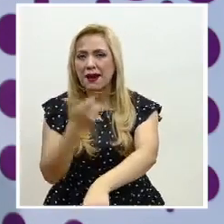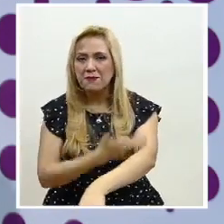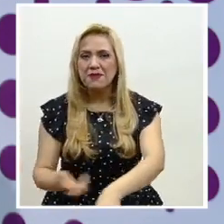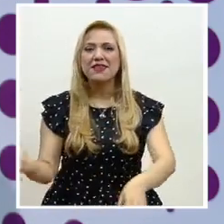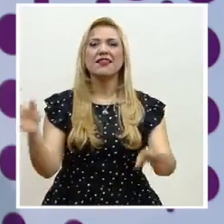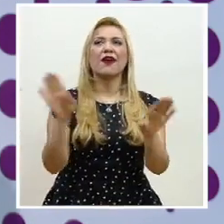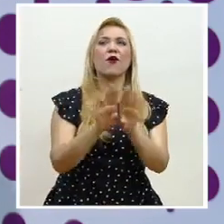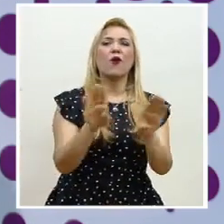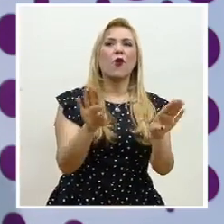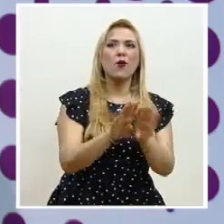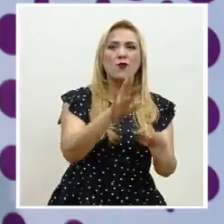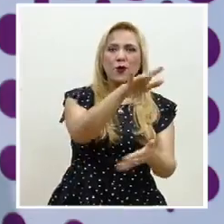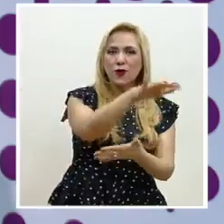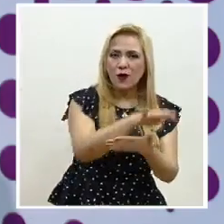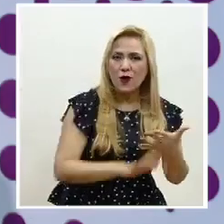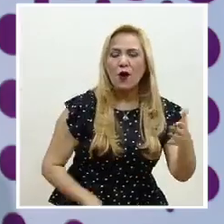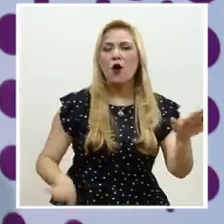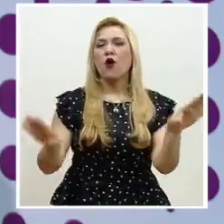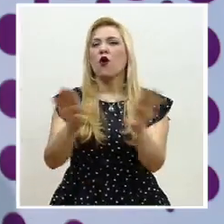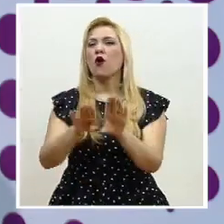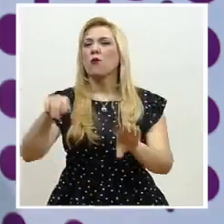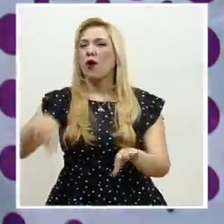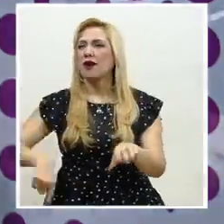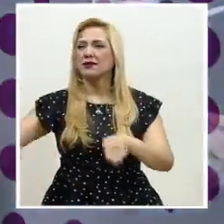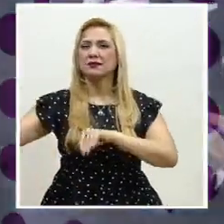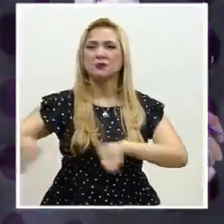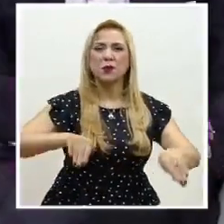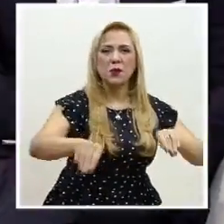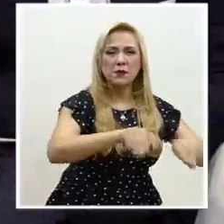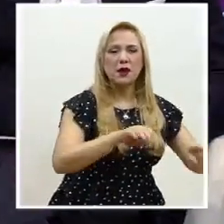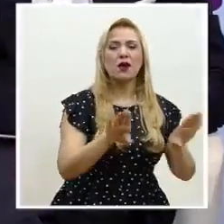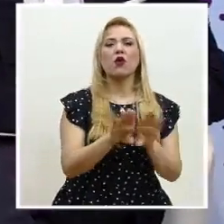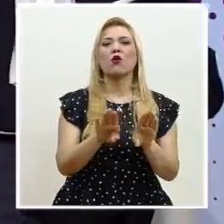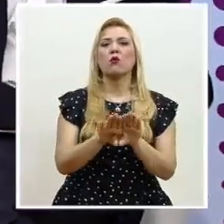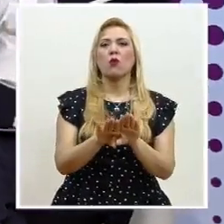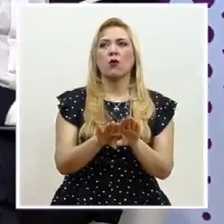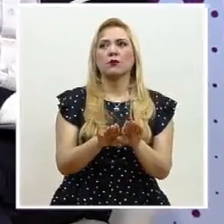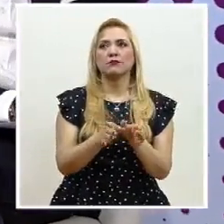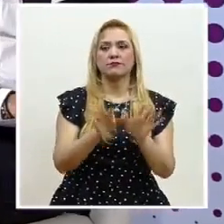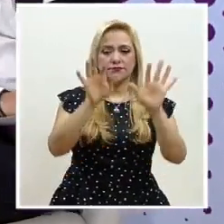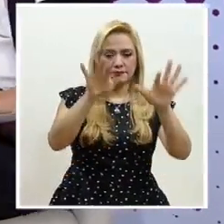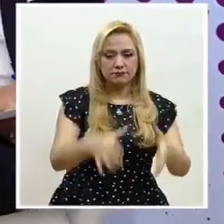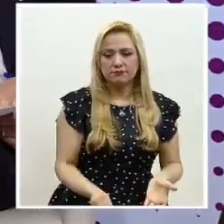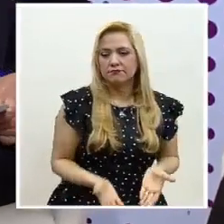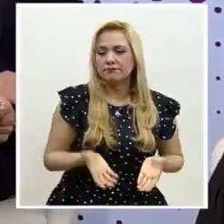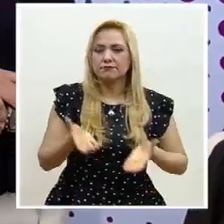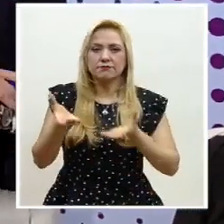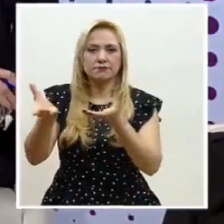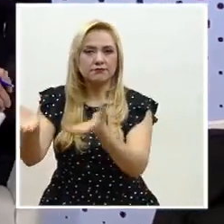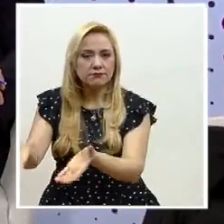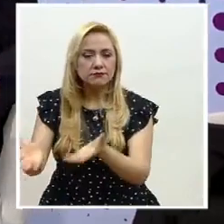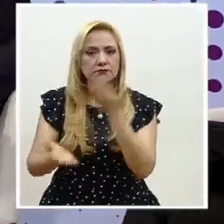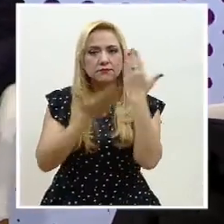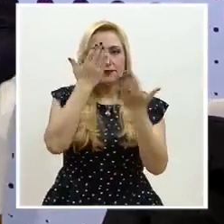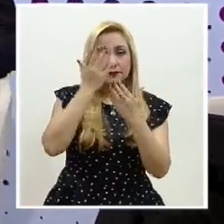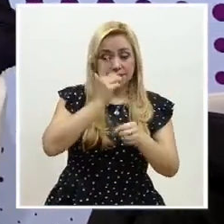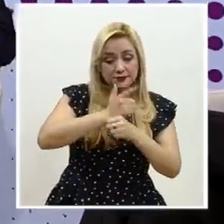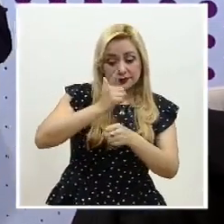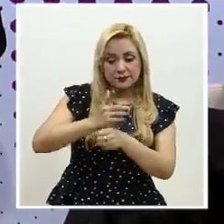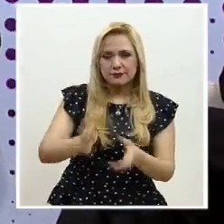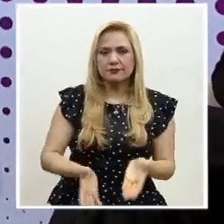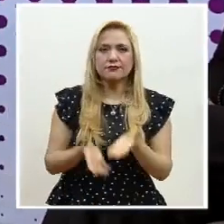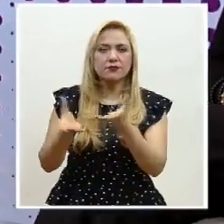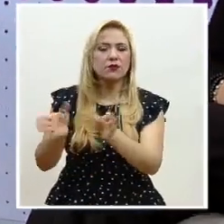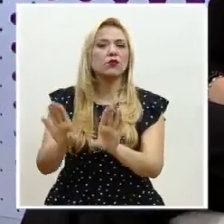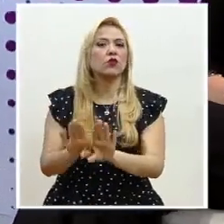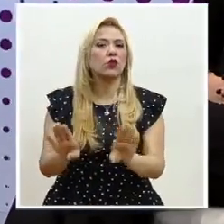es, digamos, el perfil institucional, cómo entregar, presenta a los compañeros, la retroalimentación, pero también las personas que